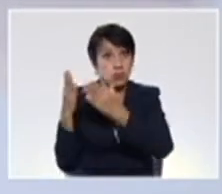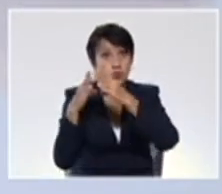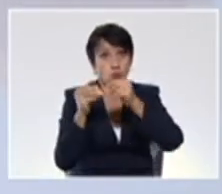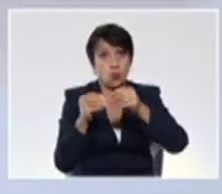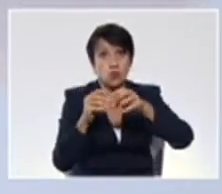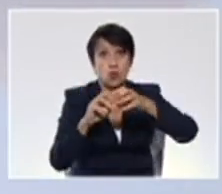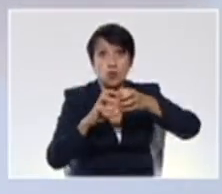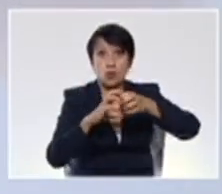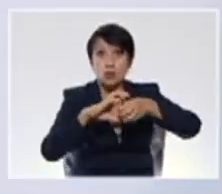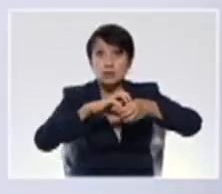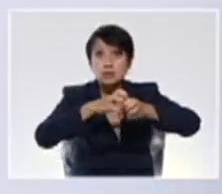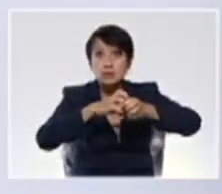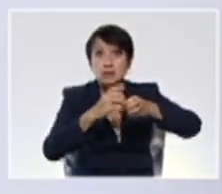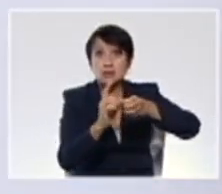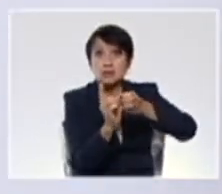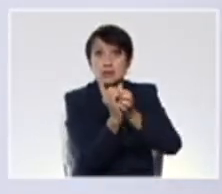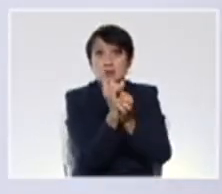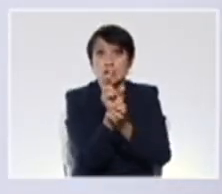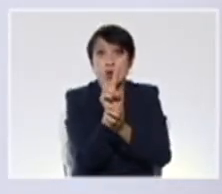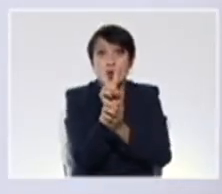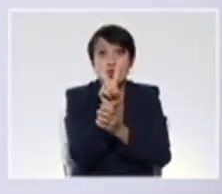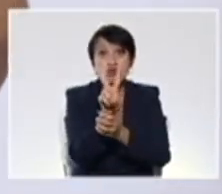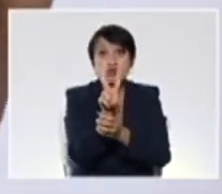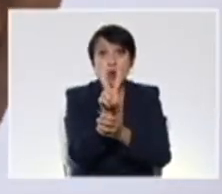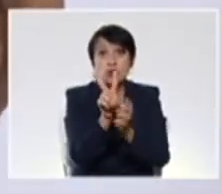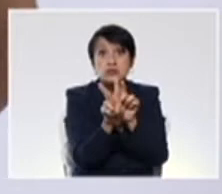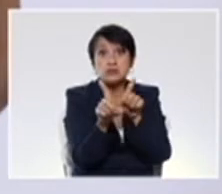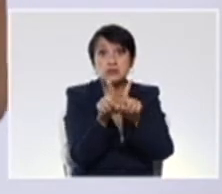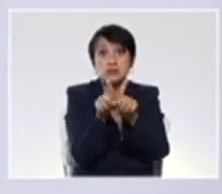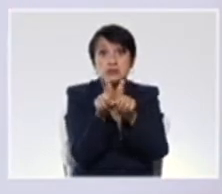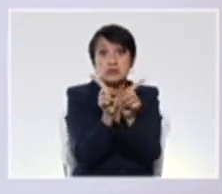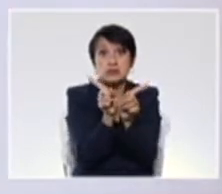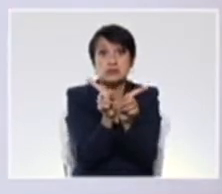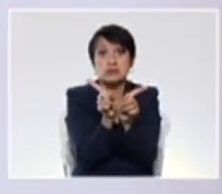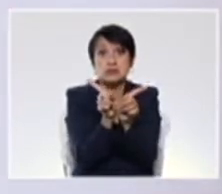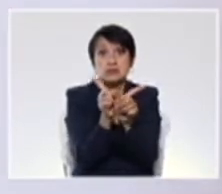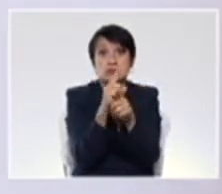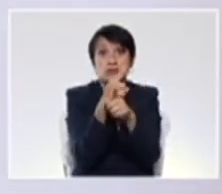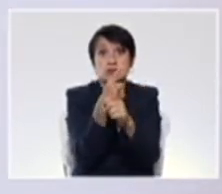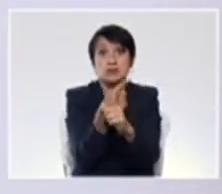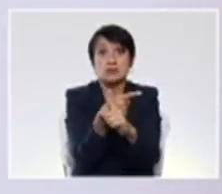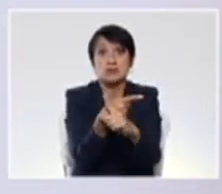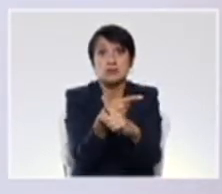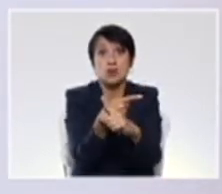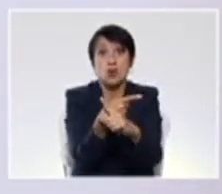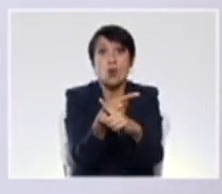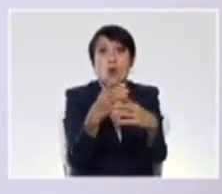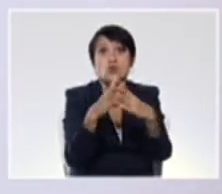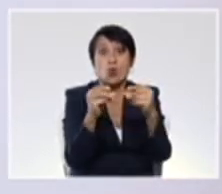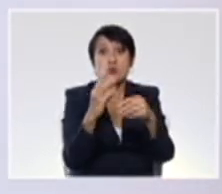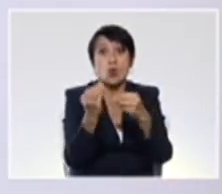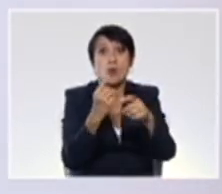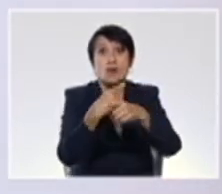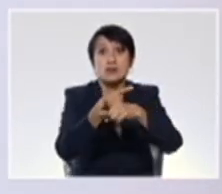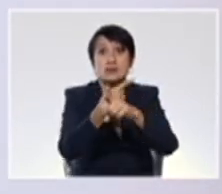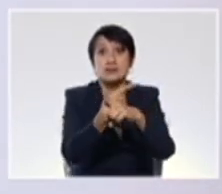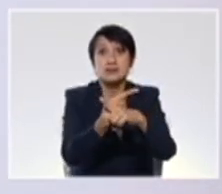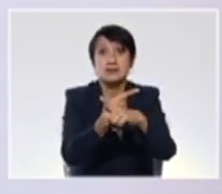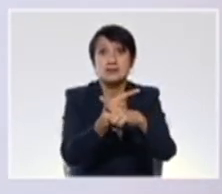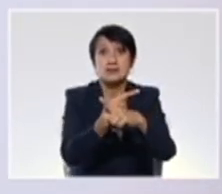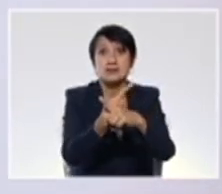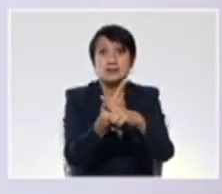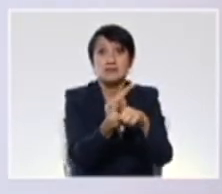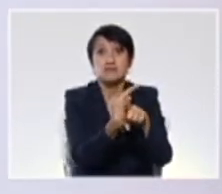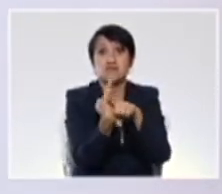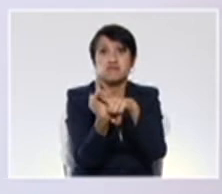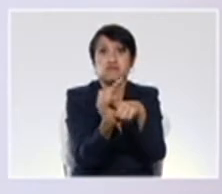¿verdad? Ella está compuesta por 2 cuchillas con una base y la goma, que no quise dejarla por fuera para que